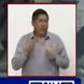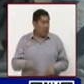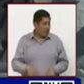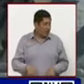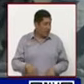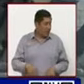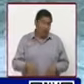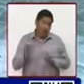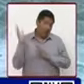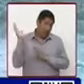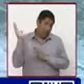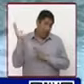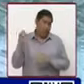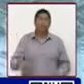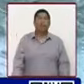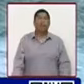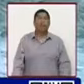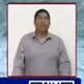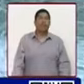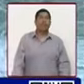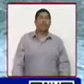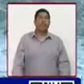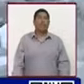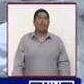posterior quedar en esta posición.